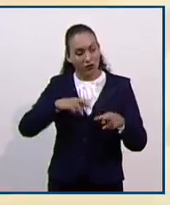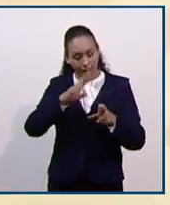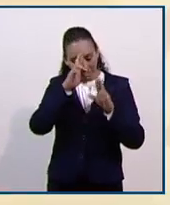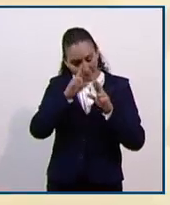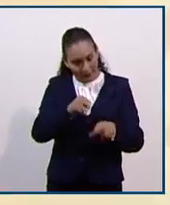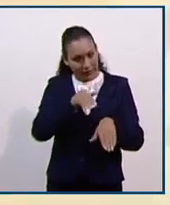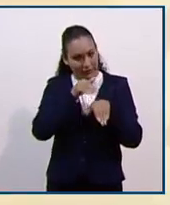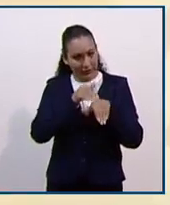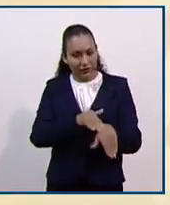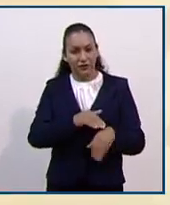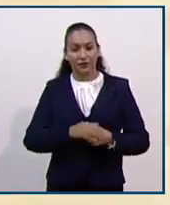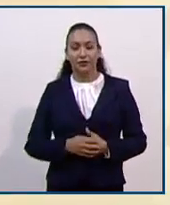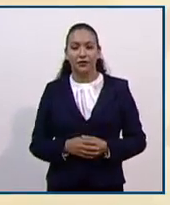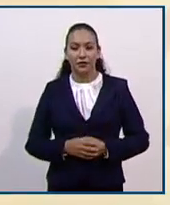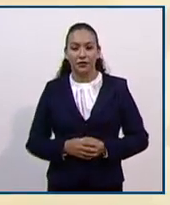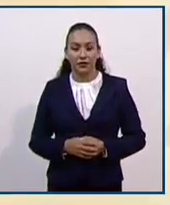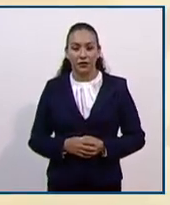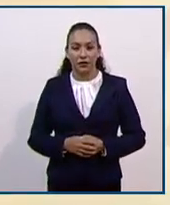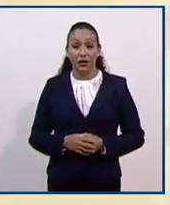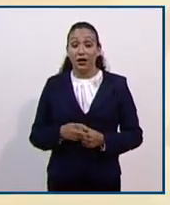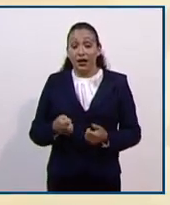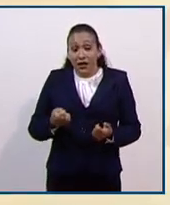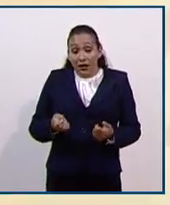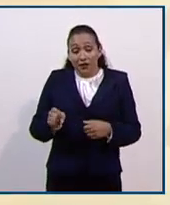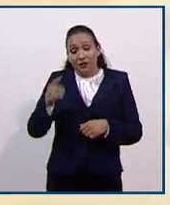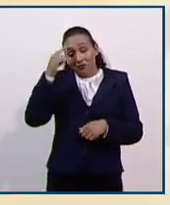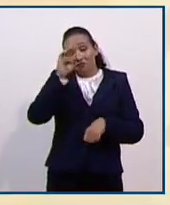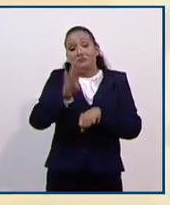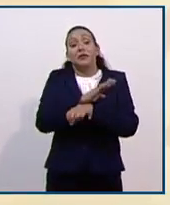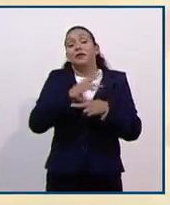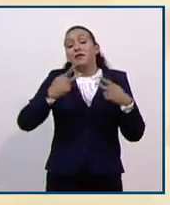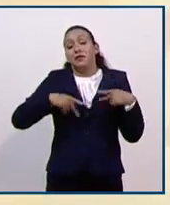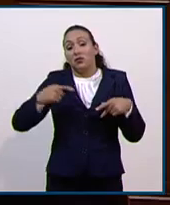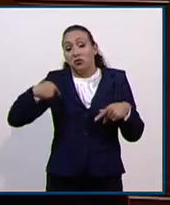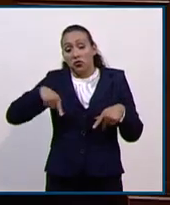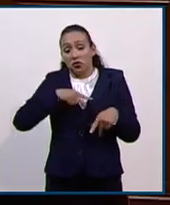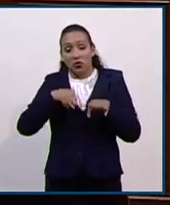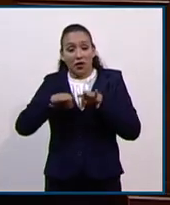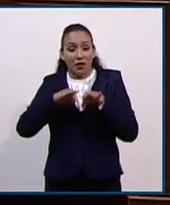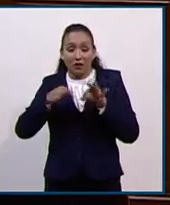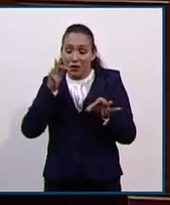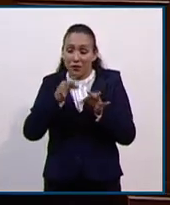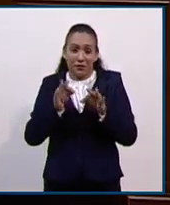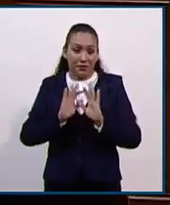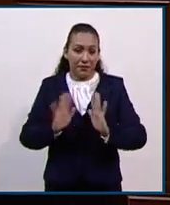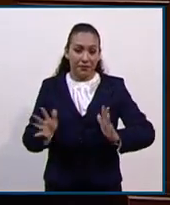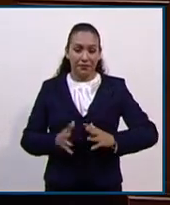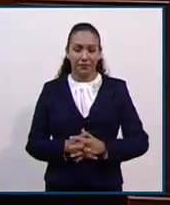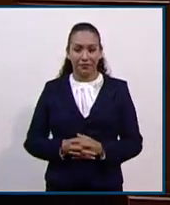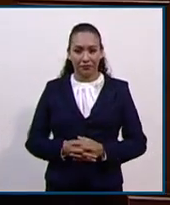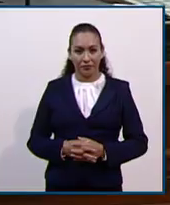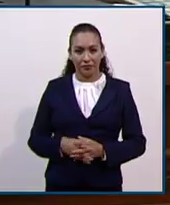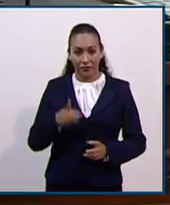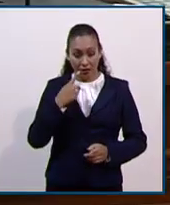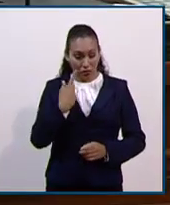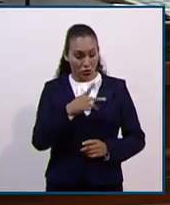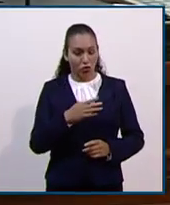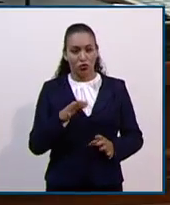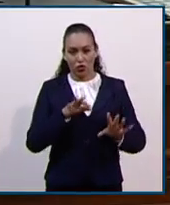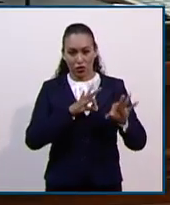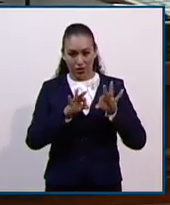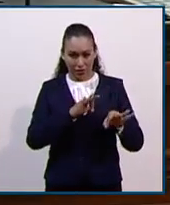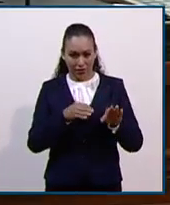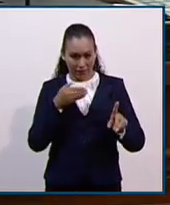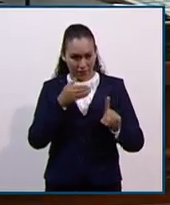otra cosa que cumplir con nuestra obligación y cumplir con el deber. Aseguró que su compromiso como ministro